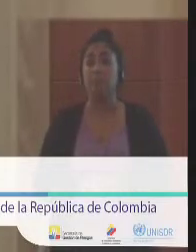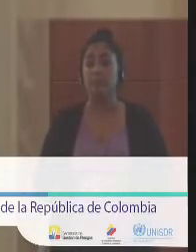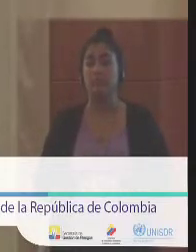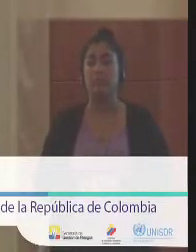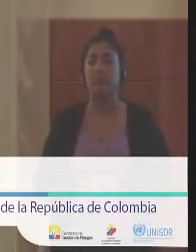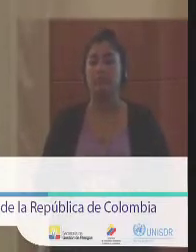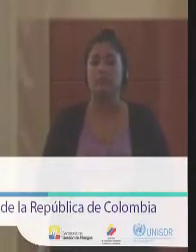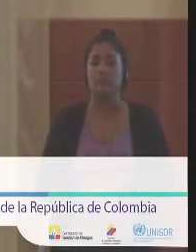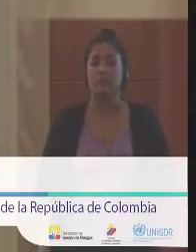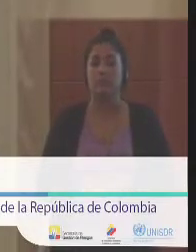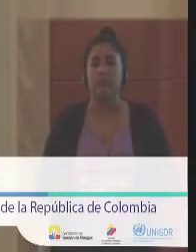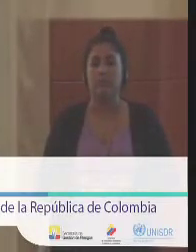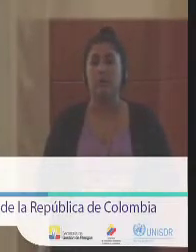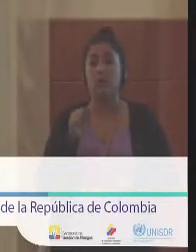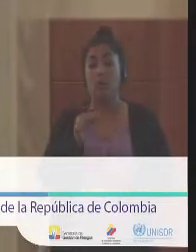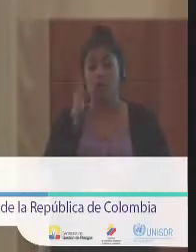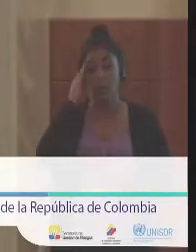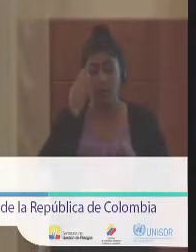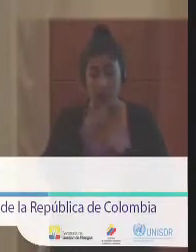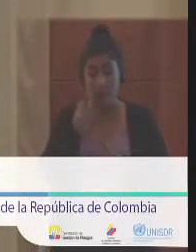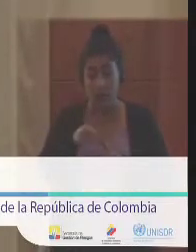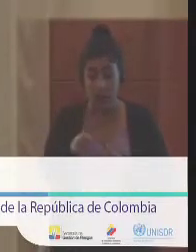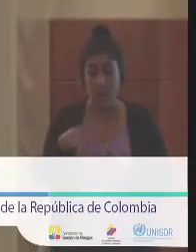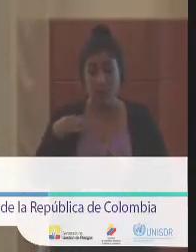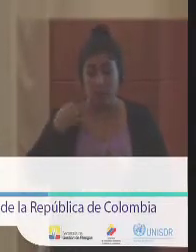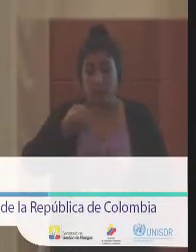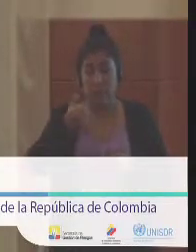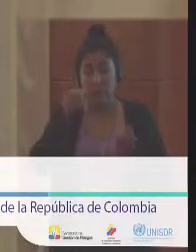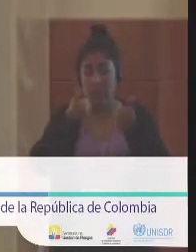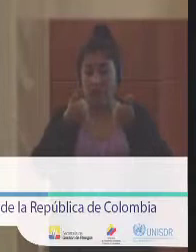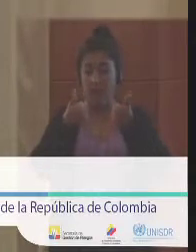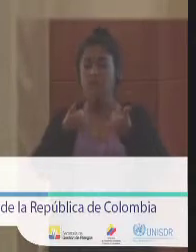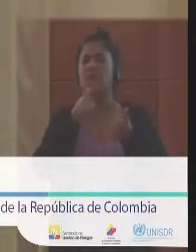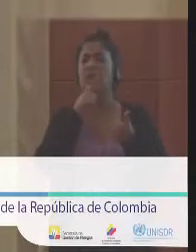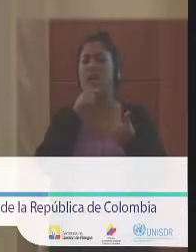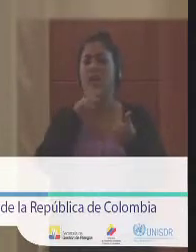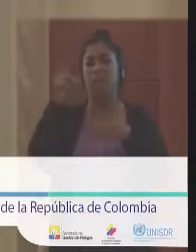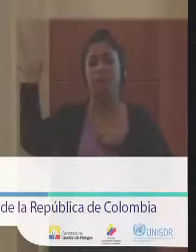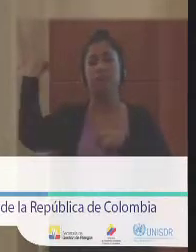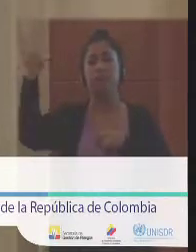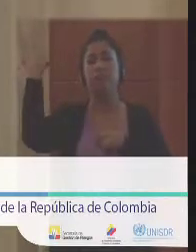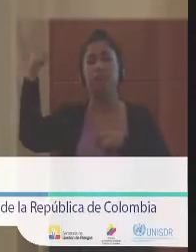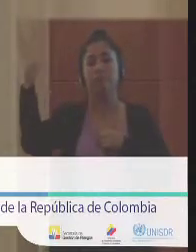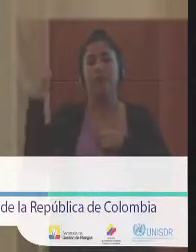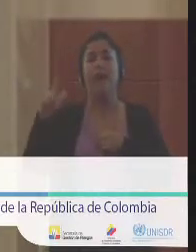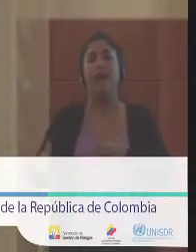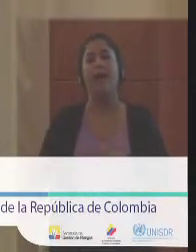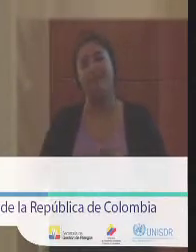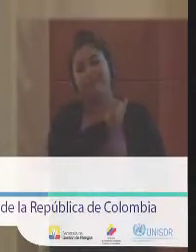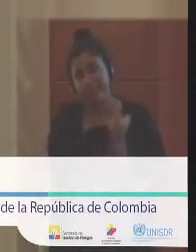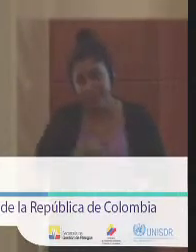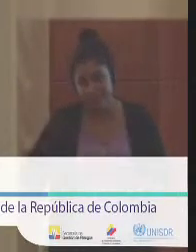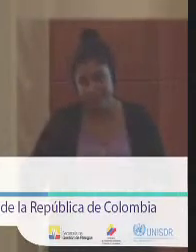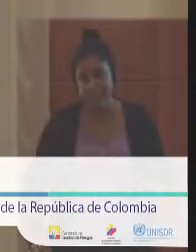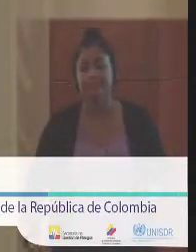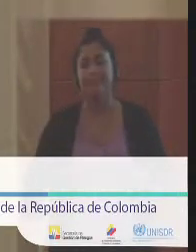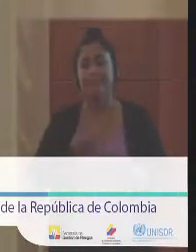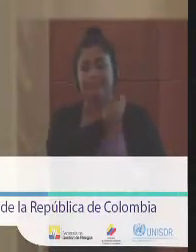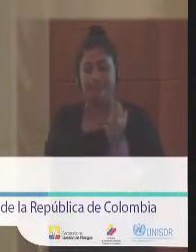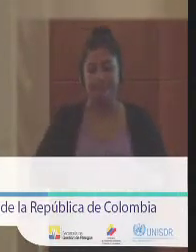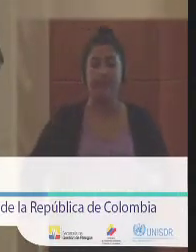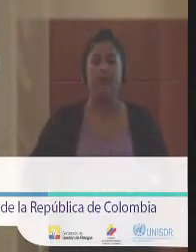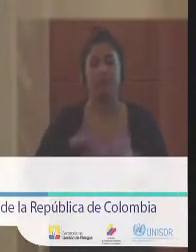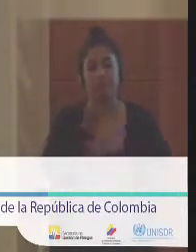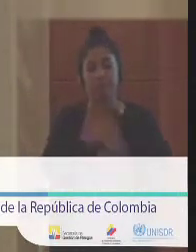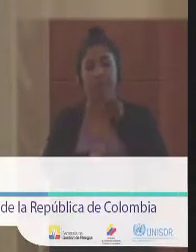decían, ¿y de esta iniciativa de quién es? Pues siempre hay un líder. En el caso nuestro es el presidente de la República que arrastró una iniciativa